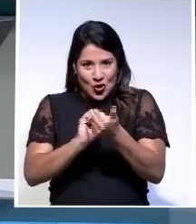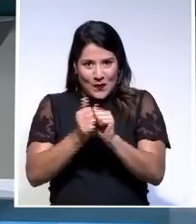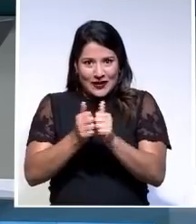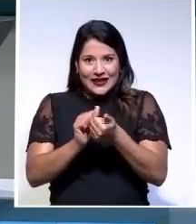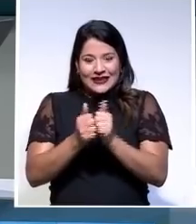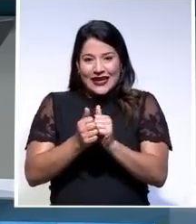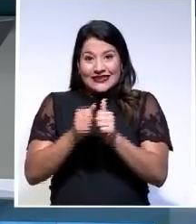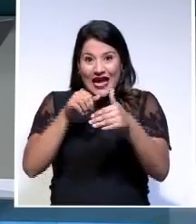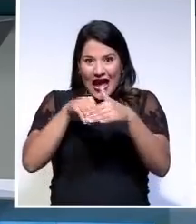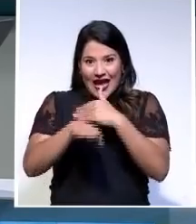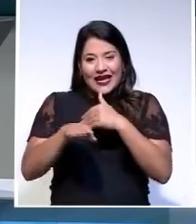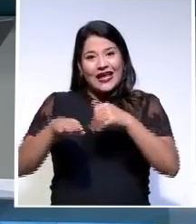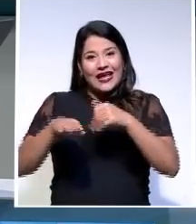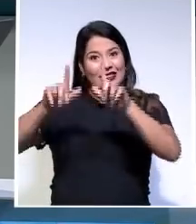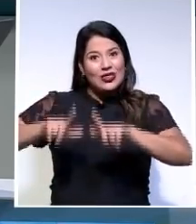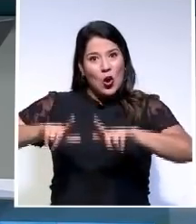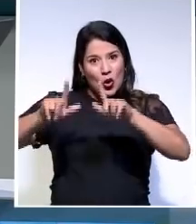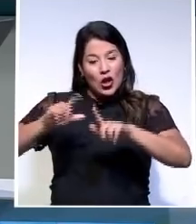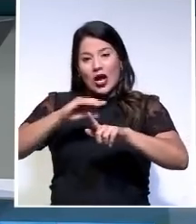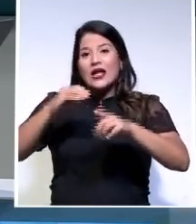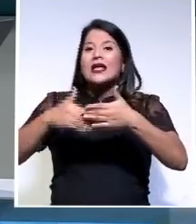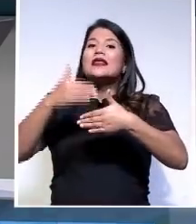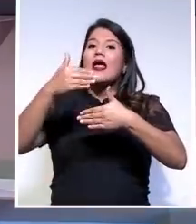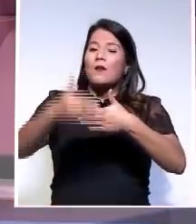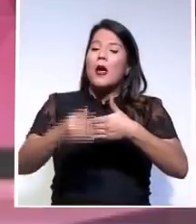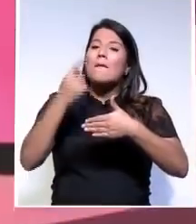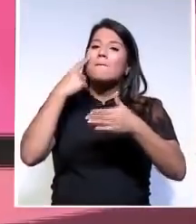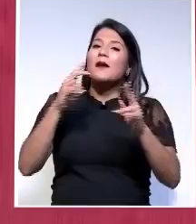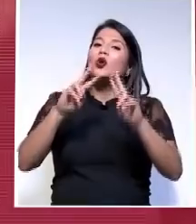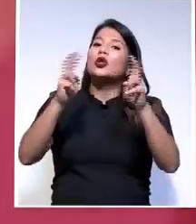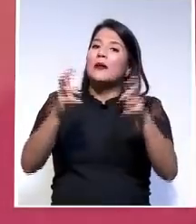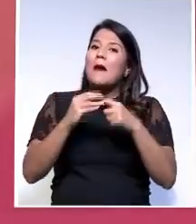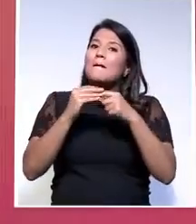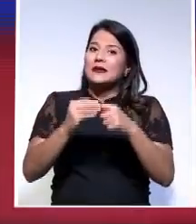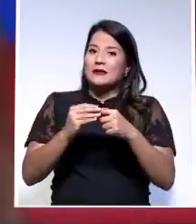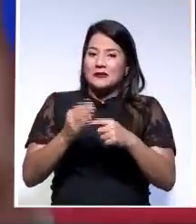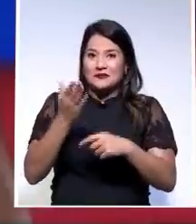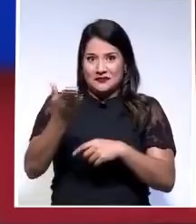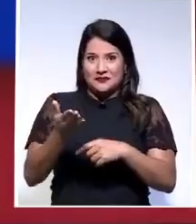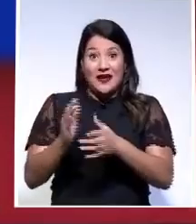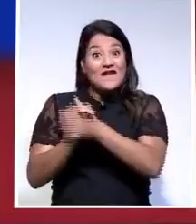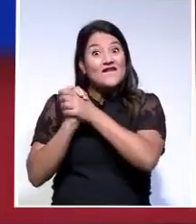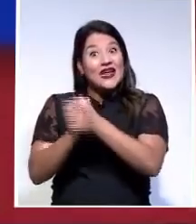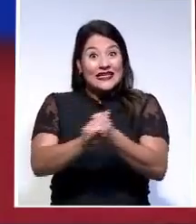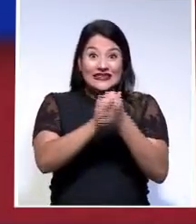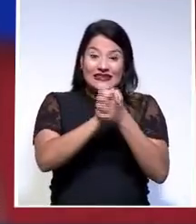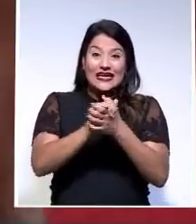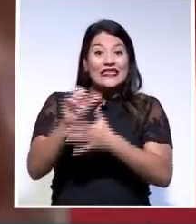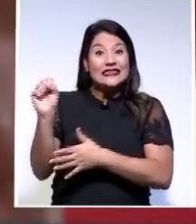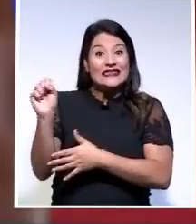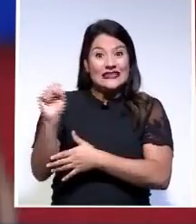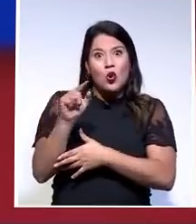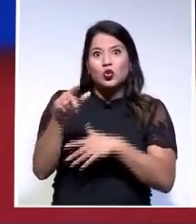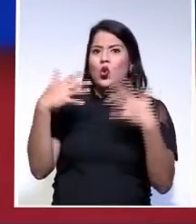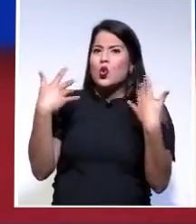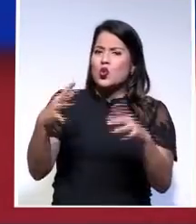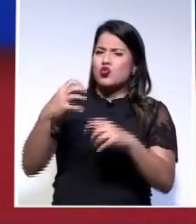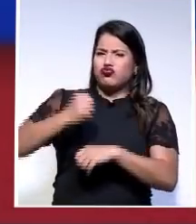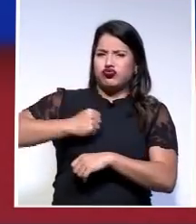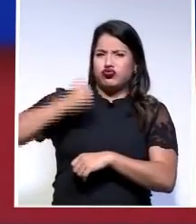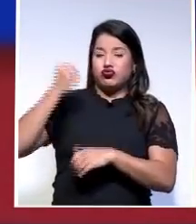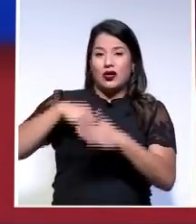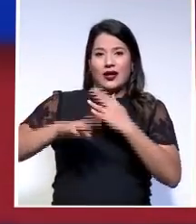sobre la pista de Tokio y luego vamos con nuestros titulares del día. Felicitaciones, Sherman, sos un campeón de la